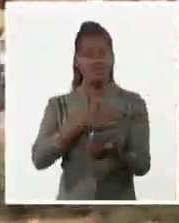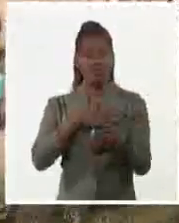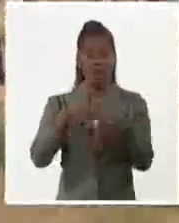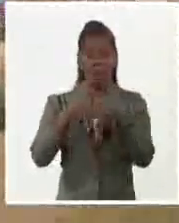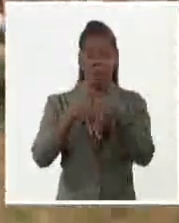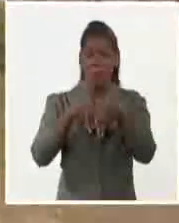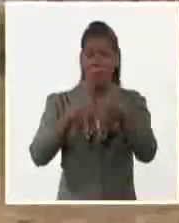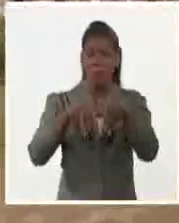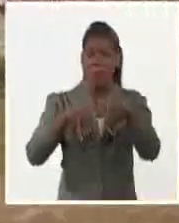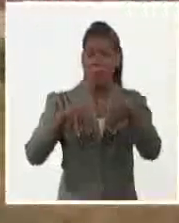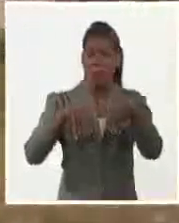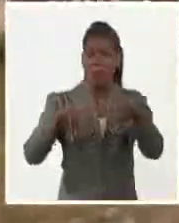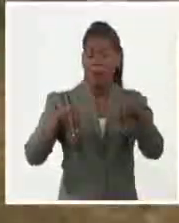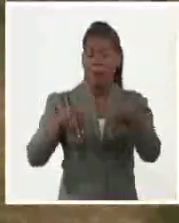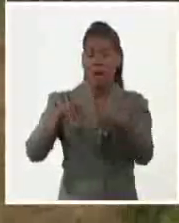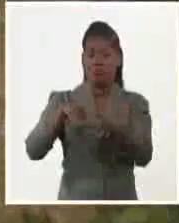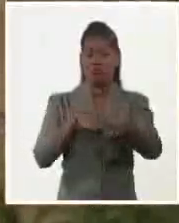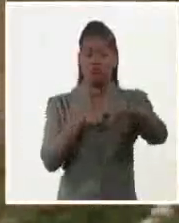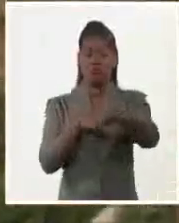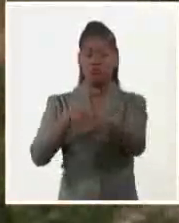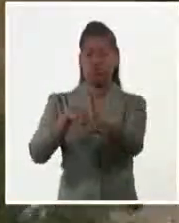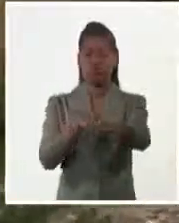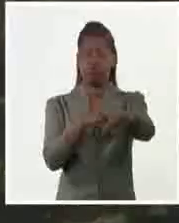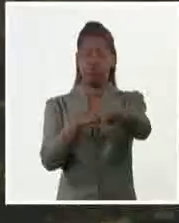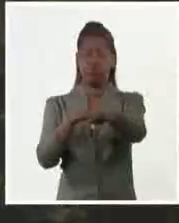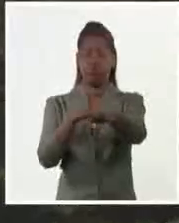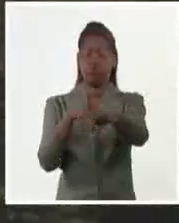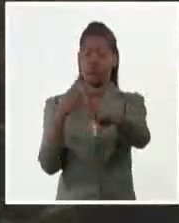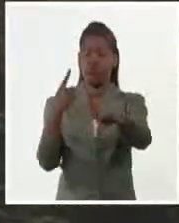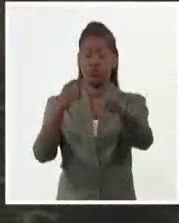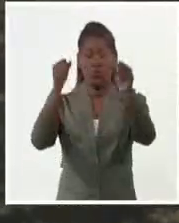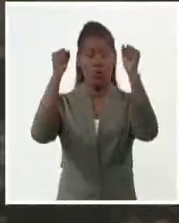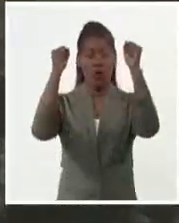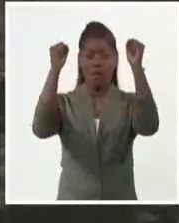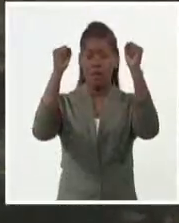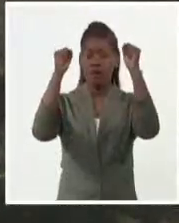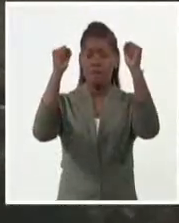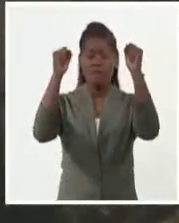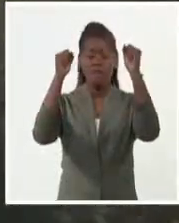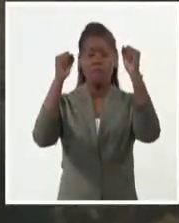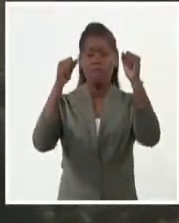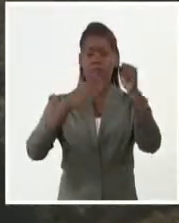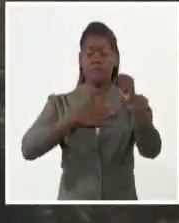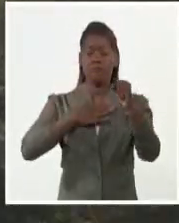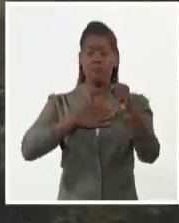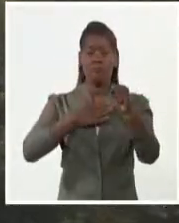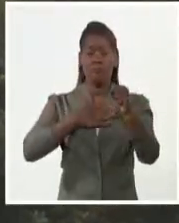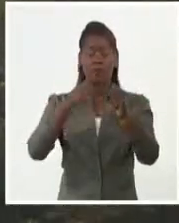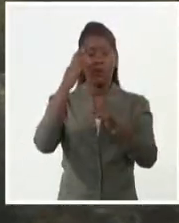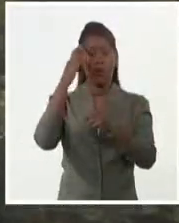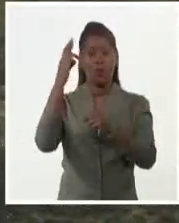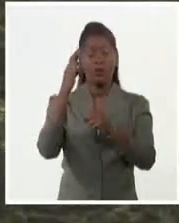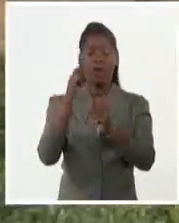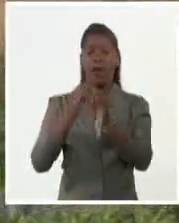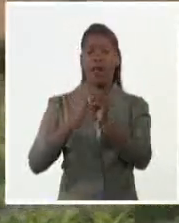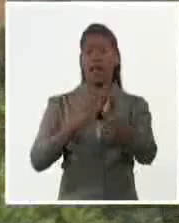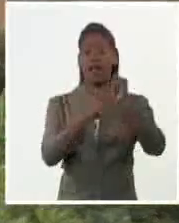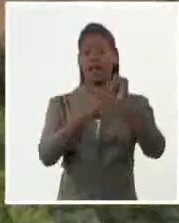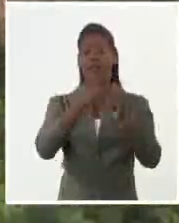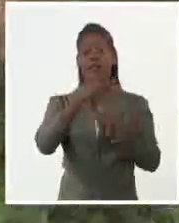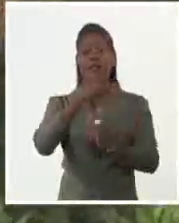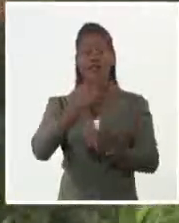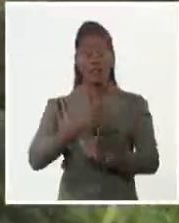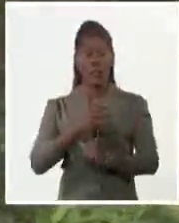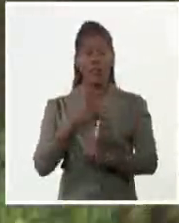pueblo aclamó a su líder. Desde los límites con Granma, en ciudades, comunidades rurales,